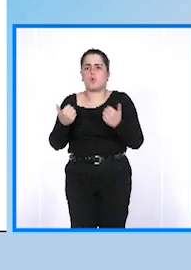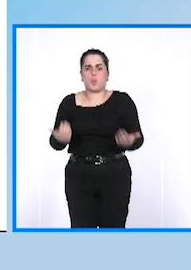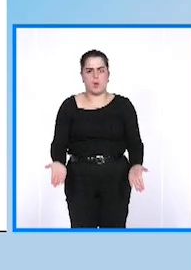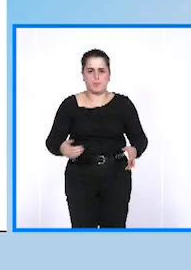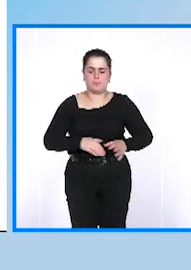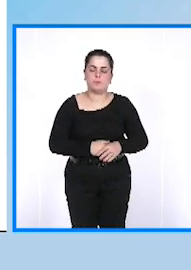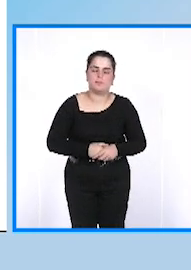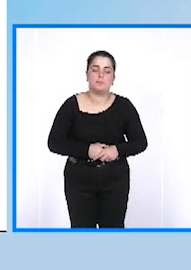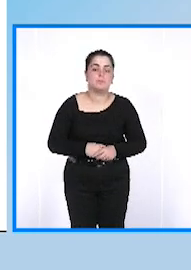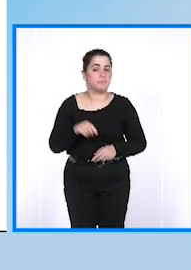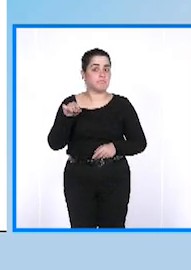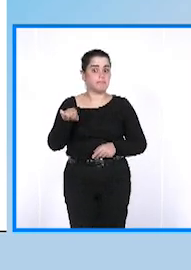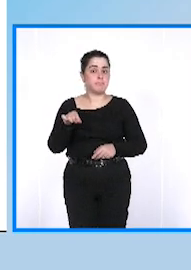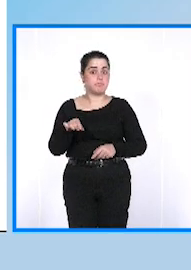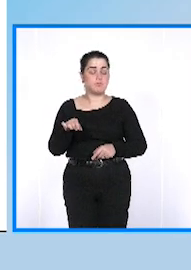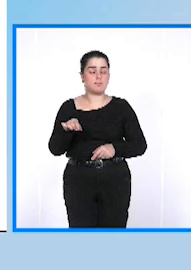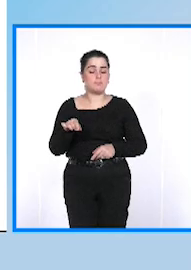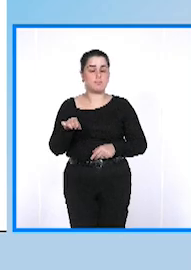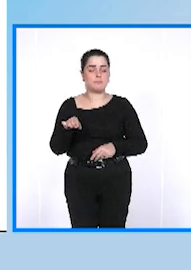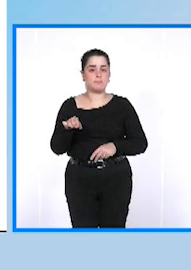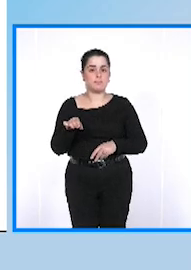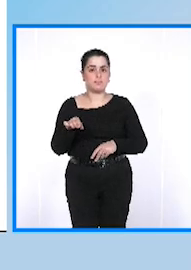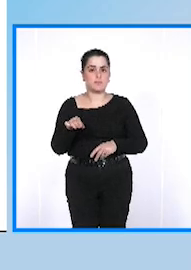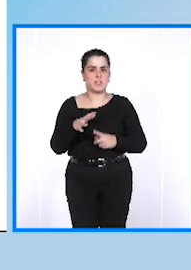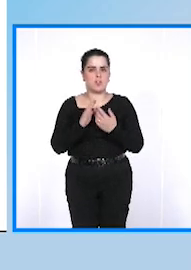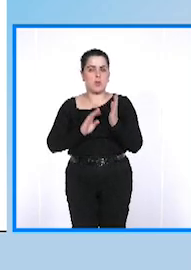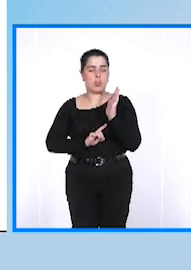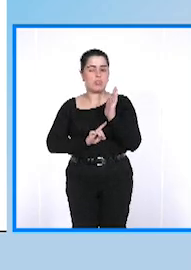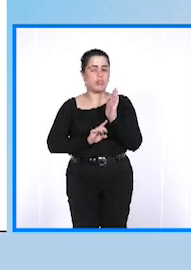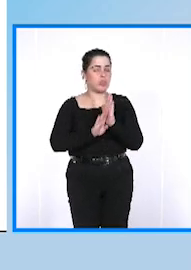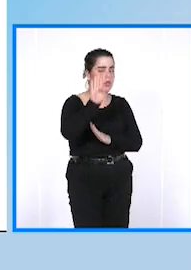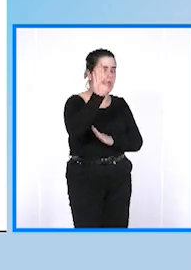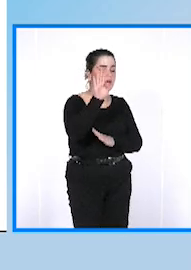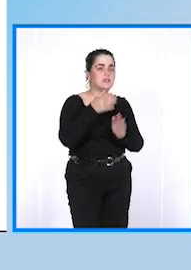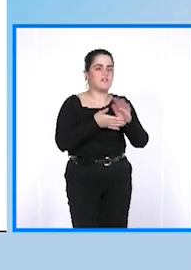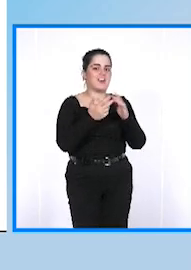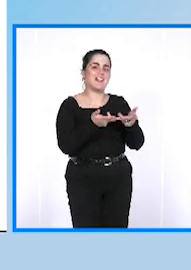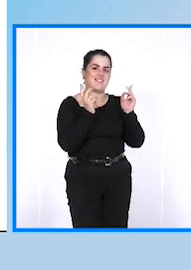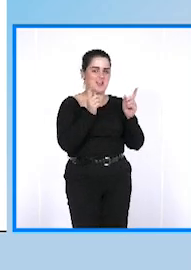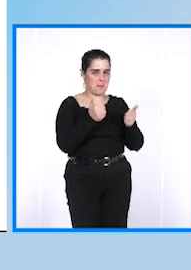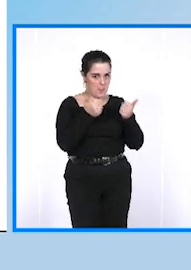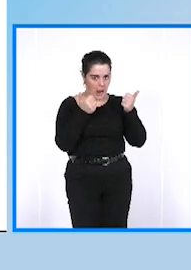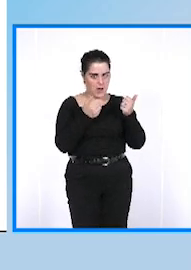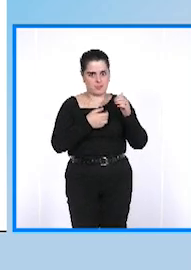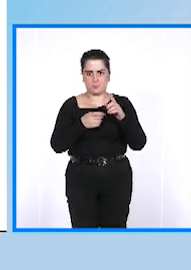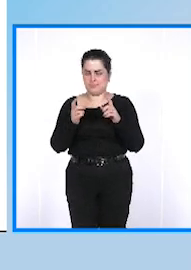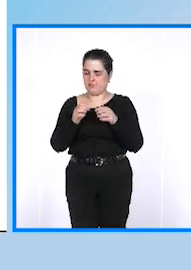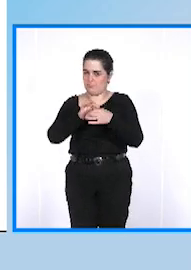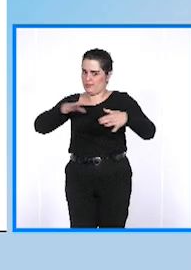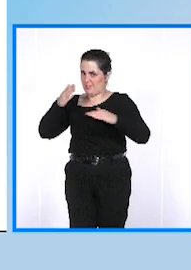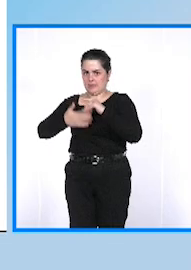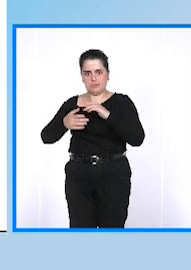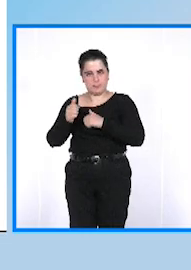eh aquí una tendencia hacia arriba significa más libertad eh No más restricciones